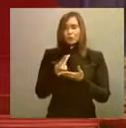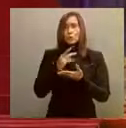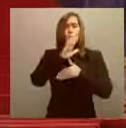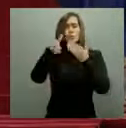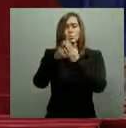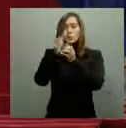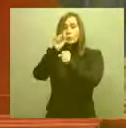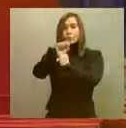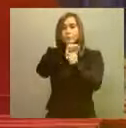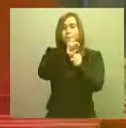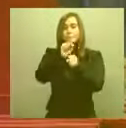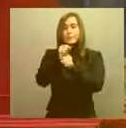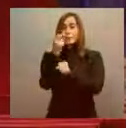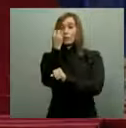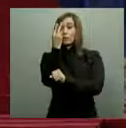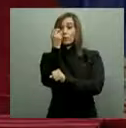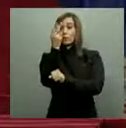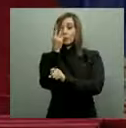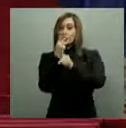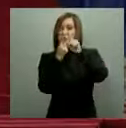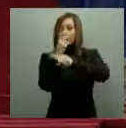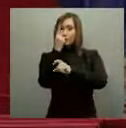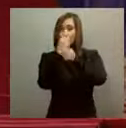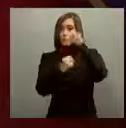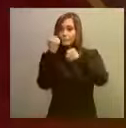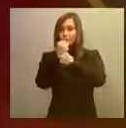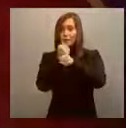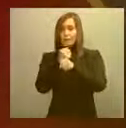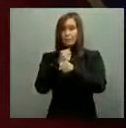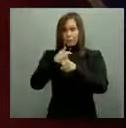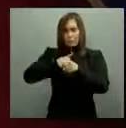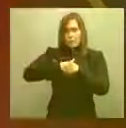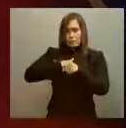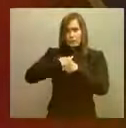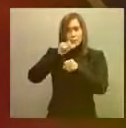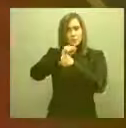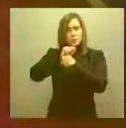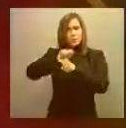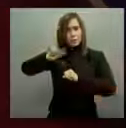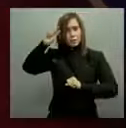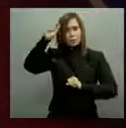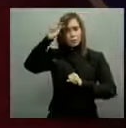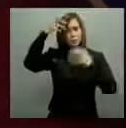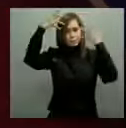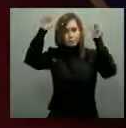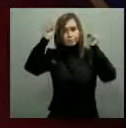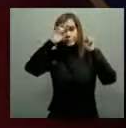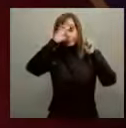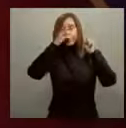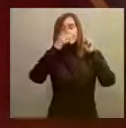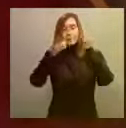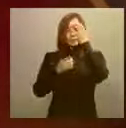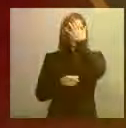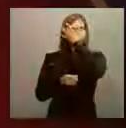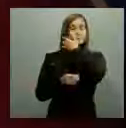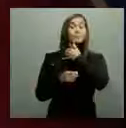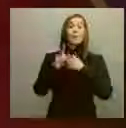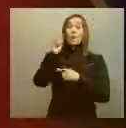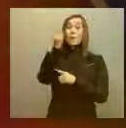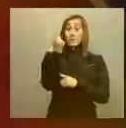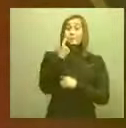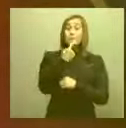12 meses como presidente de la República. Lo primero que quiero indicarles es que todos los compromisos que